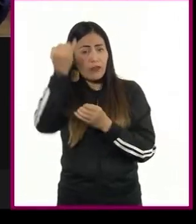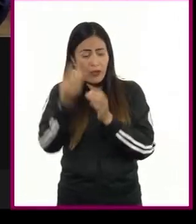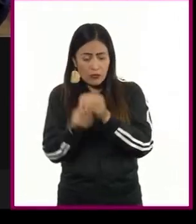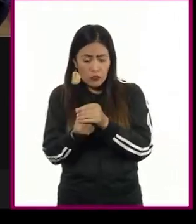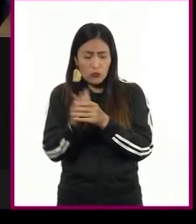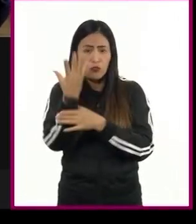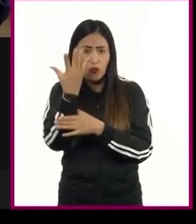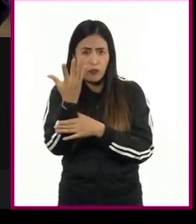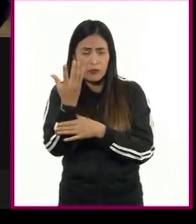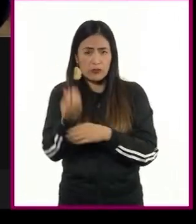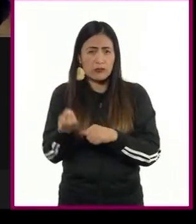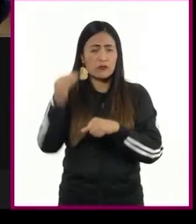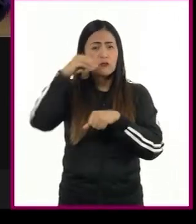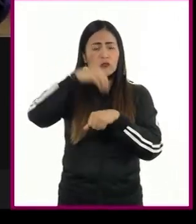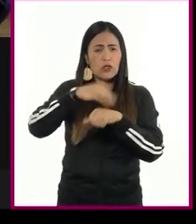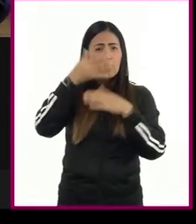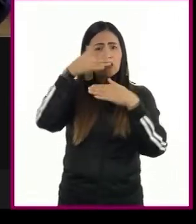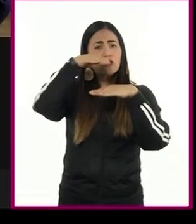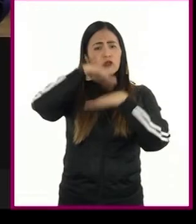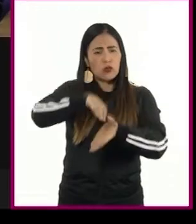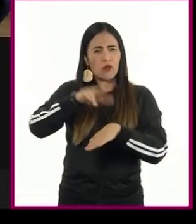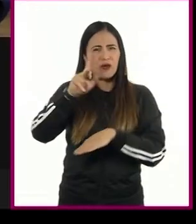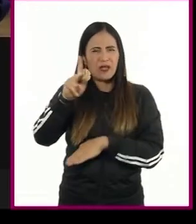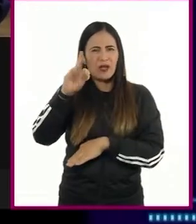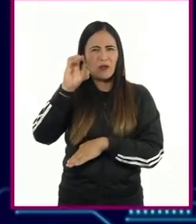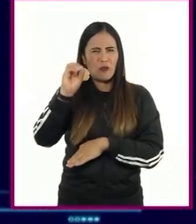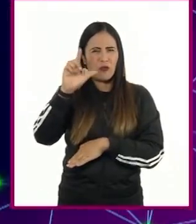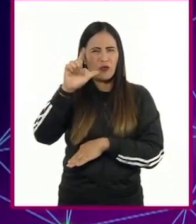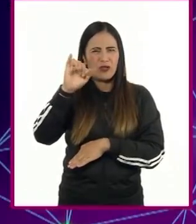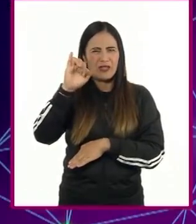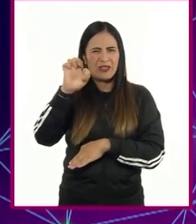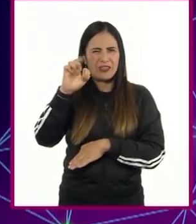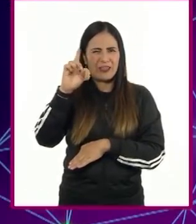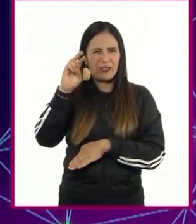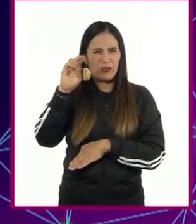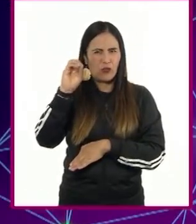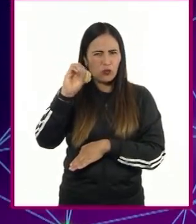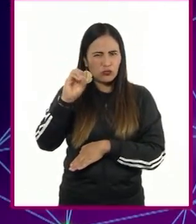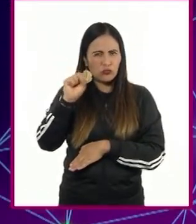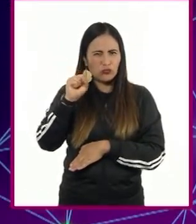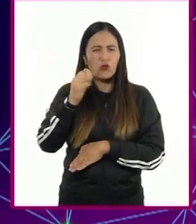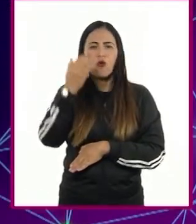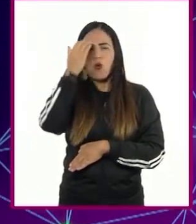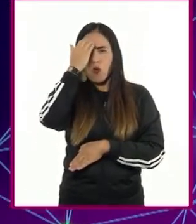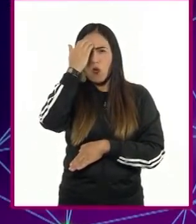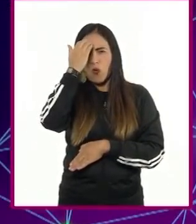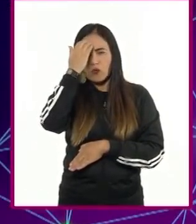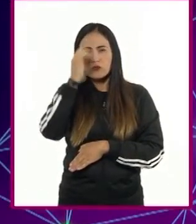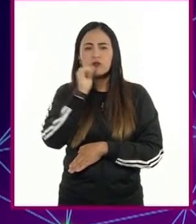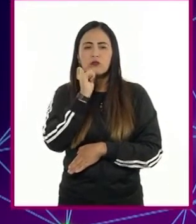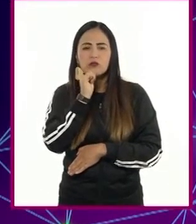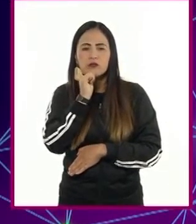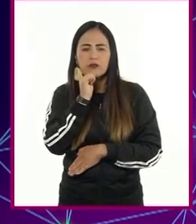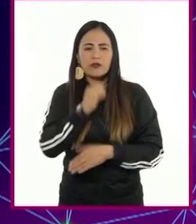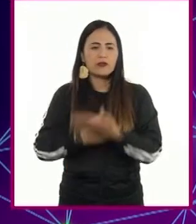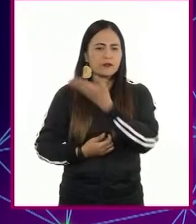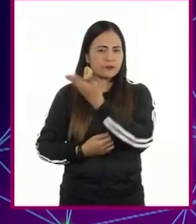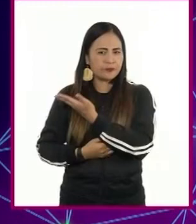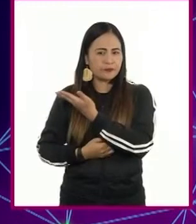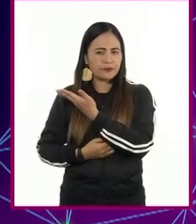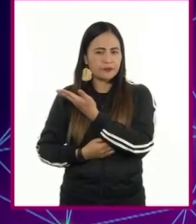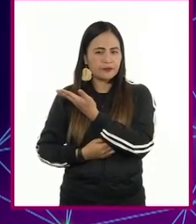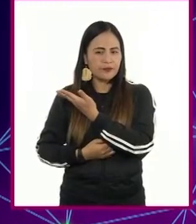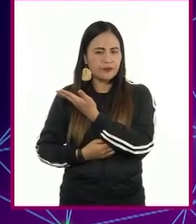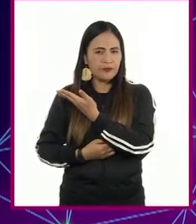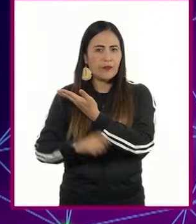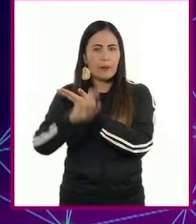la creación de nuevos poliedros no conocidos. Por ejemplo, el rombicuboctaedro, un cuerpo